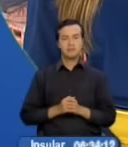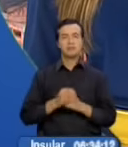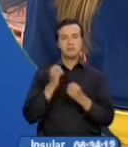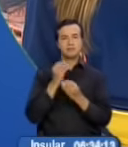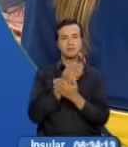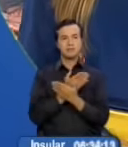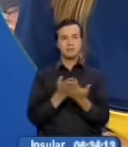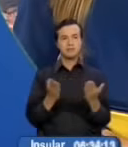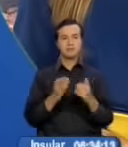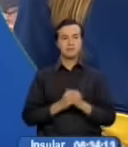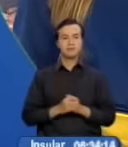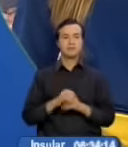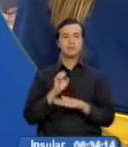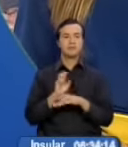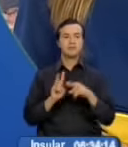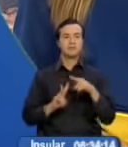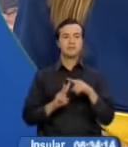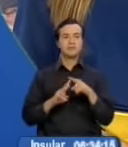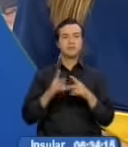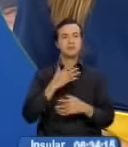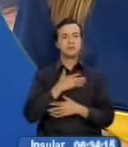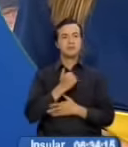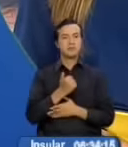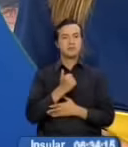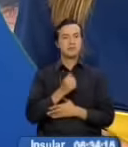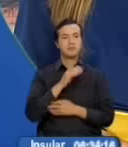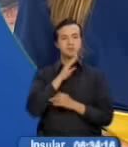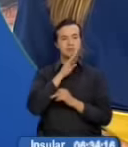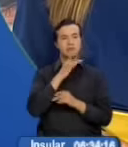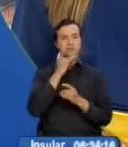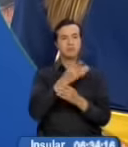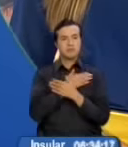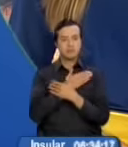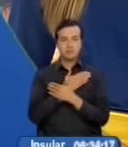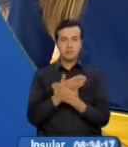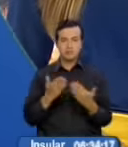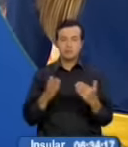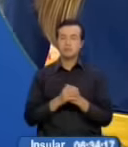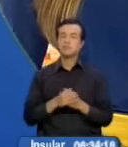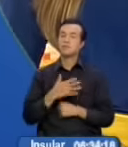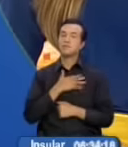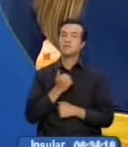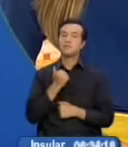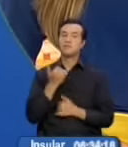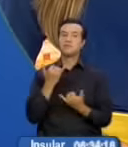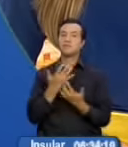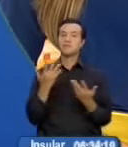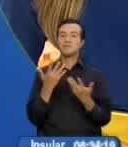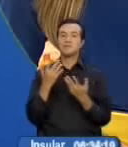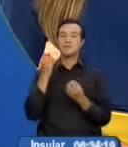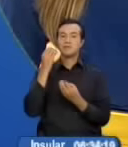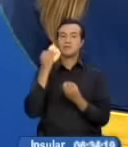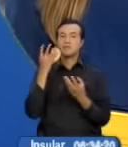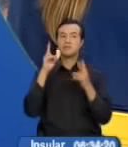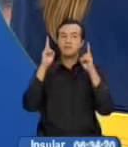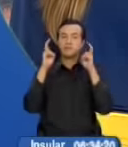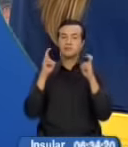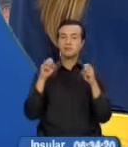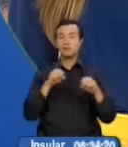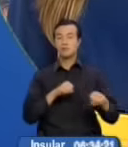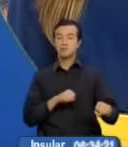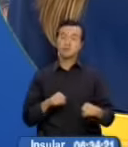Seguimos informando en Ecuador TV. ¿Cómo están? Siempre es un placer saludarlos. Vanessa, tenemos información que nos sigue llegando sobre